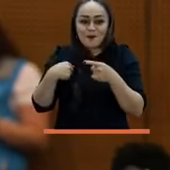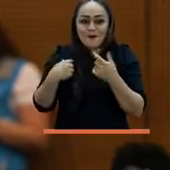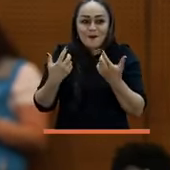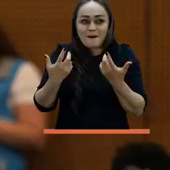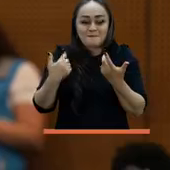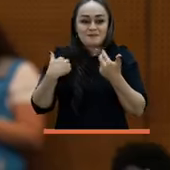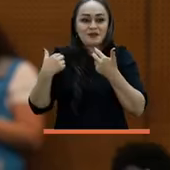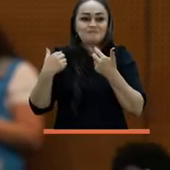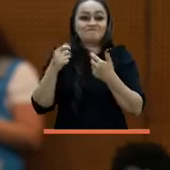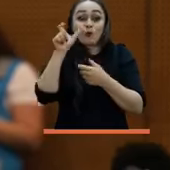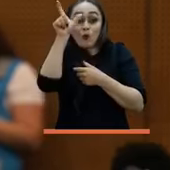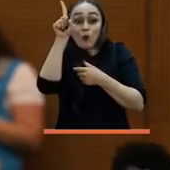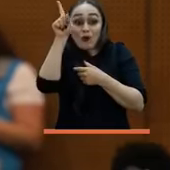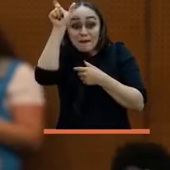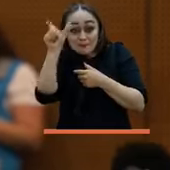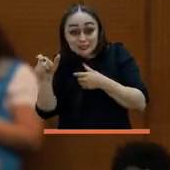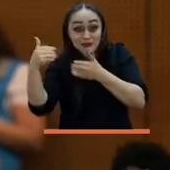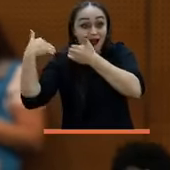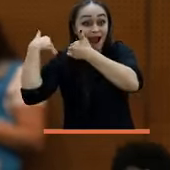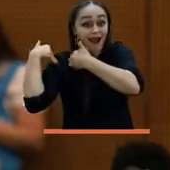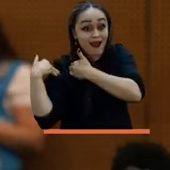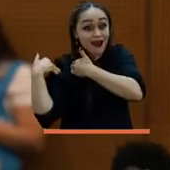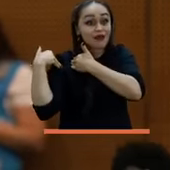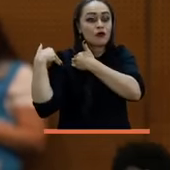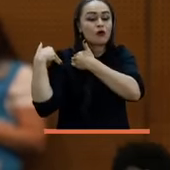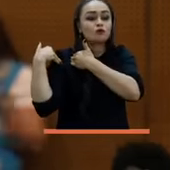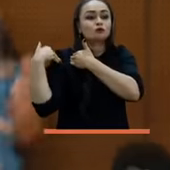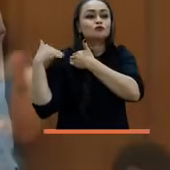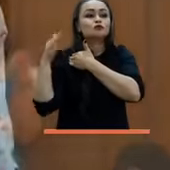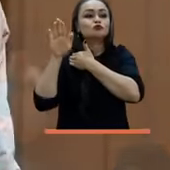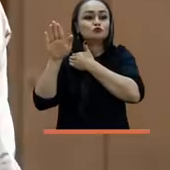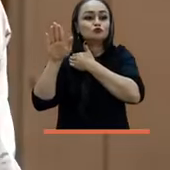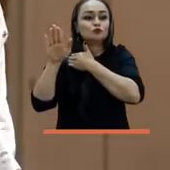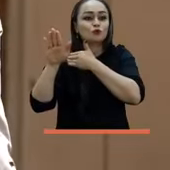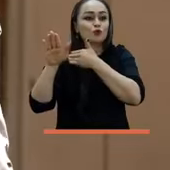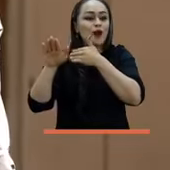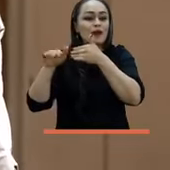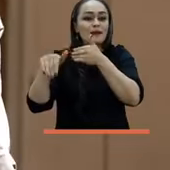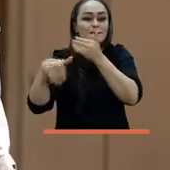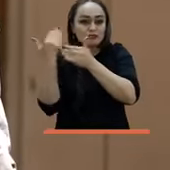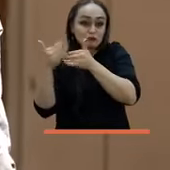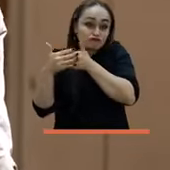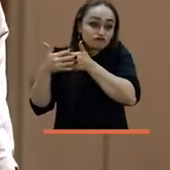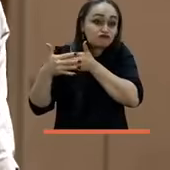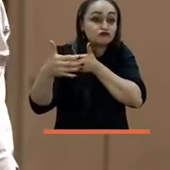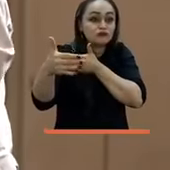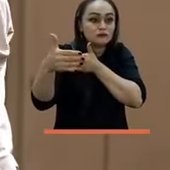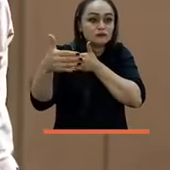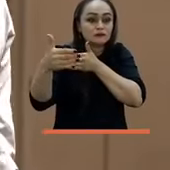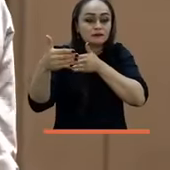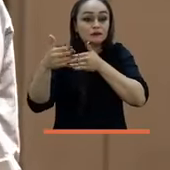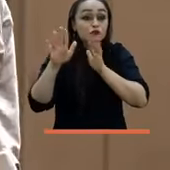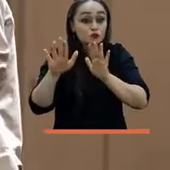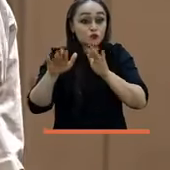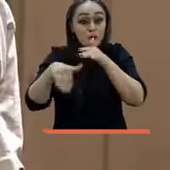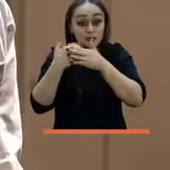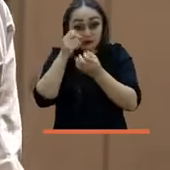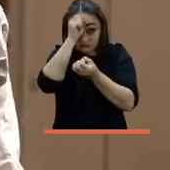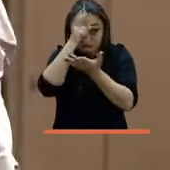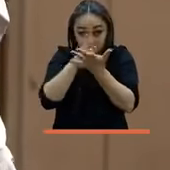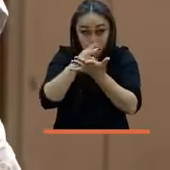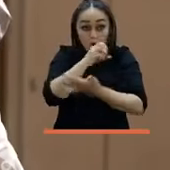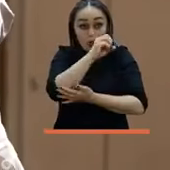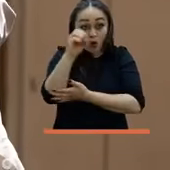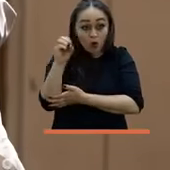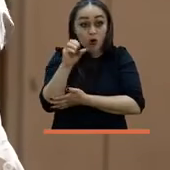cargo una persona haciendo y empezando a sembrar esa semilla pero cuando empezó a aparecer la diversidad hombres mujeres